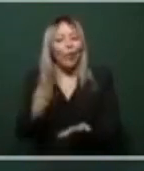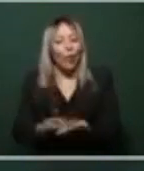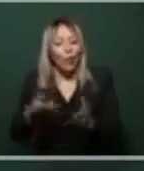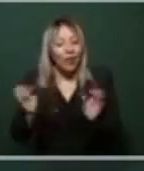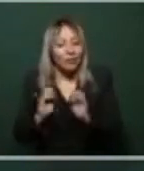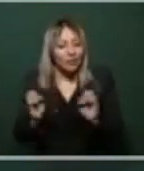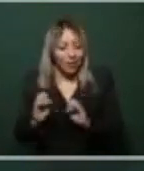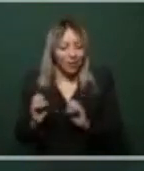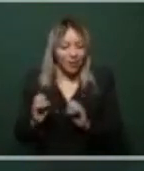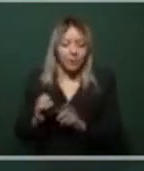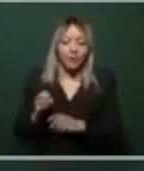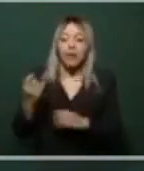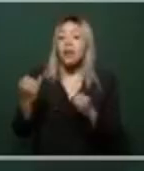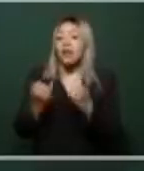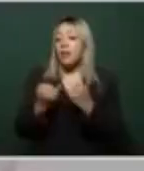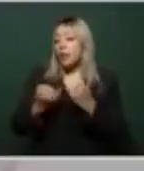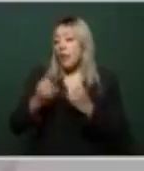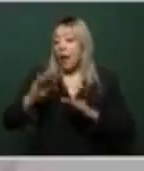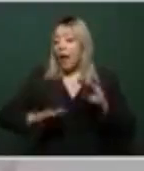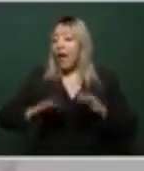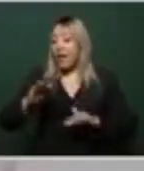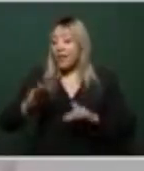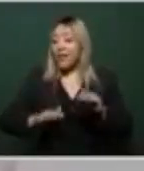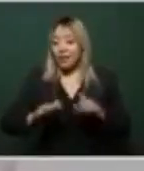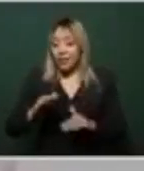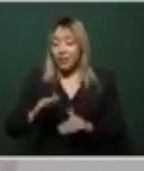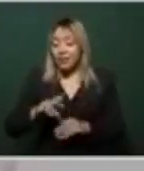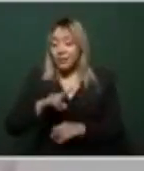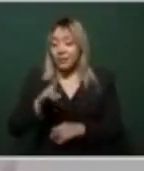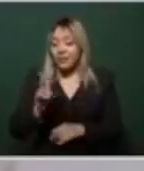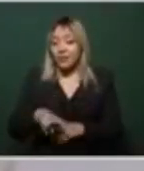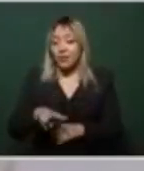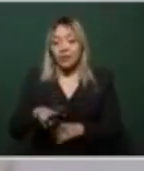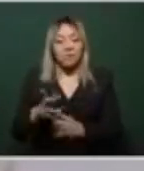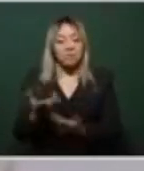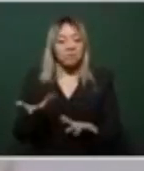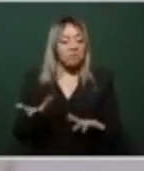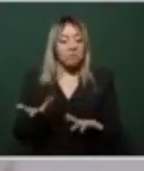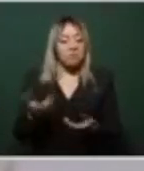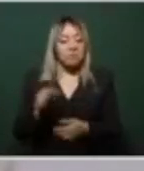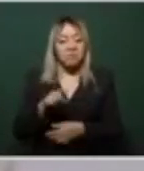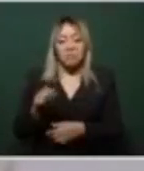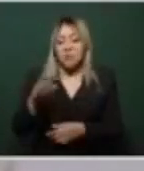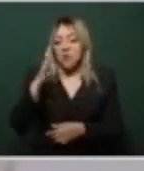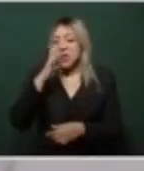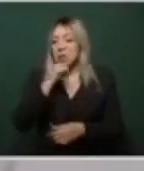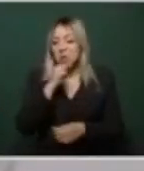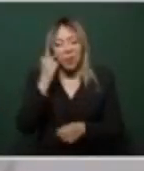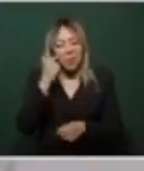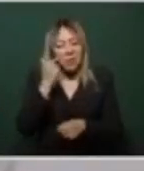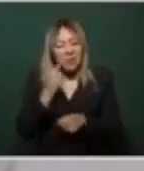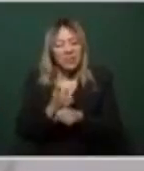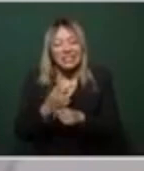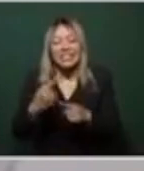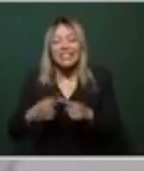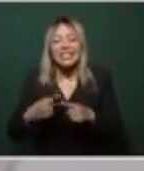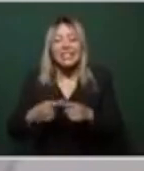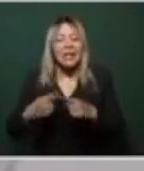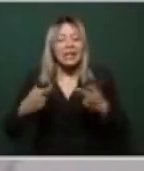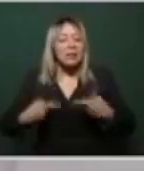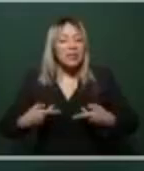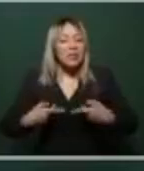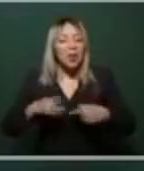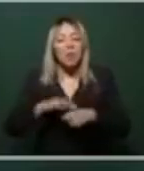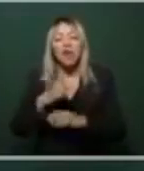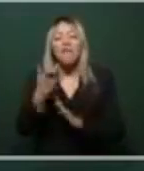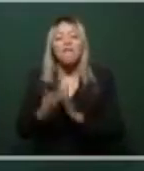Y hay veces, en efecto, que no se puede identificar a la persona porque faltan